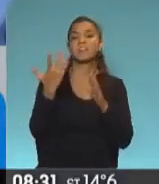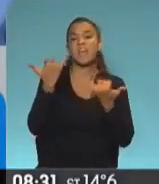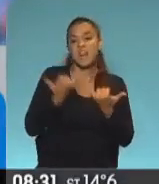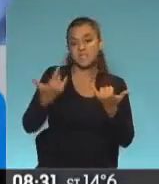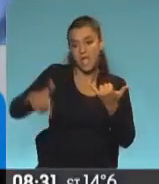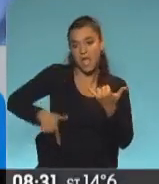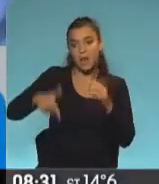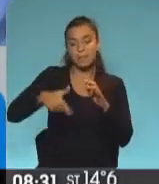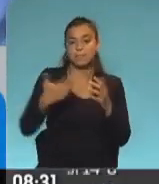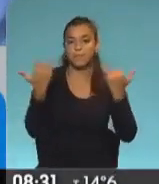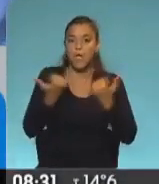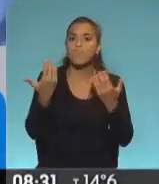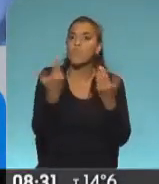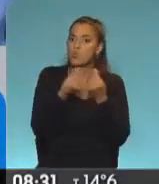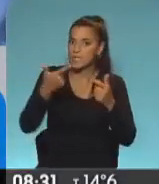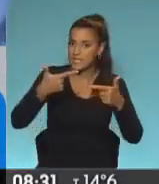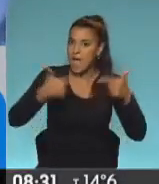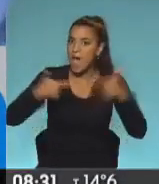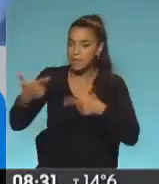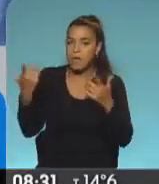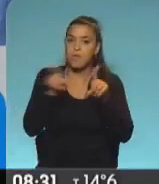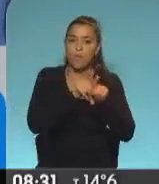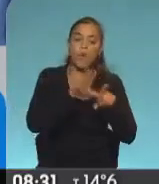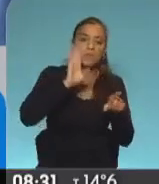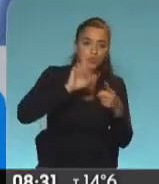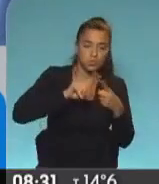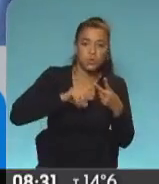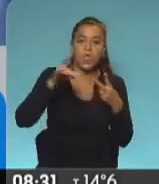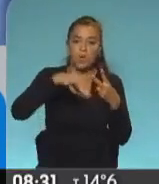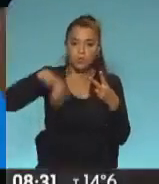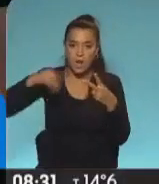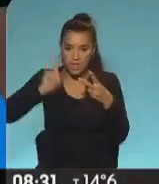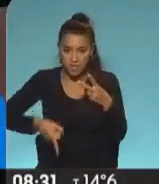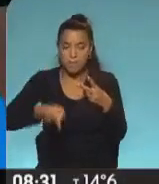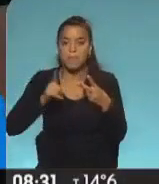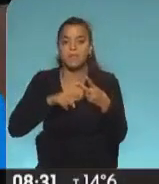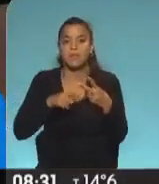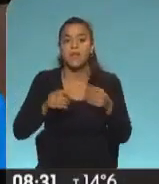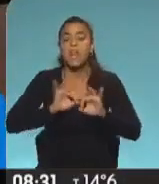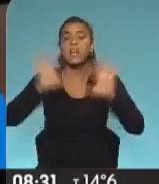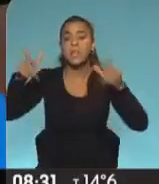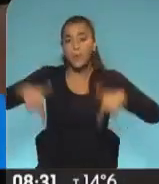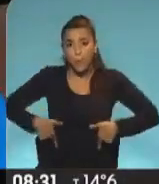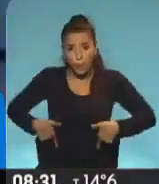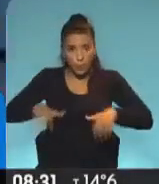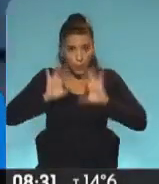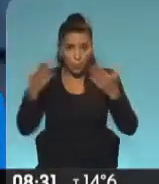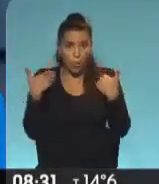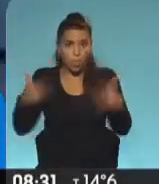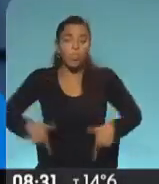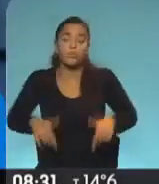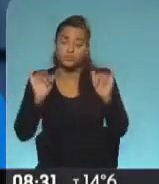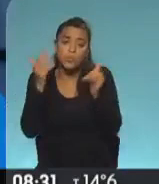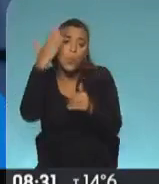mucha arma en la población, igual que en Estados Unidos y que en Australia, donde también hay mucha... ¿Cómo? Libre portación. Hay libre portación, hay